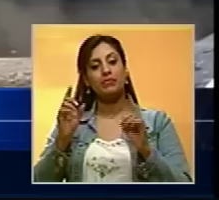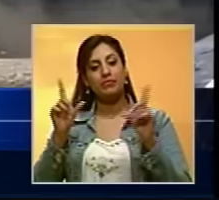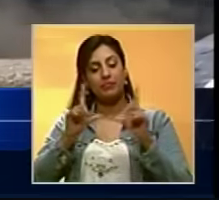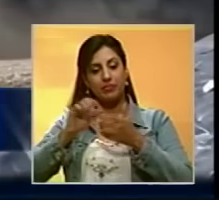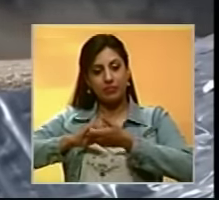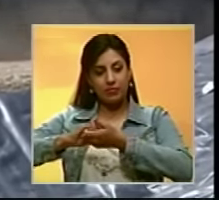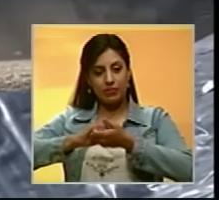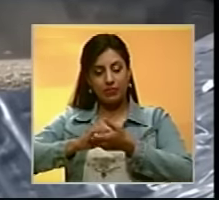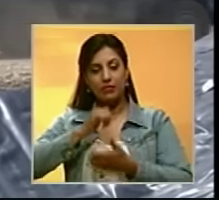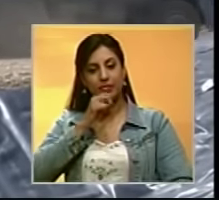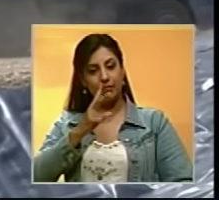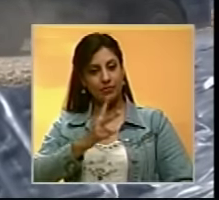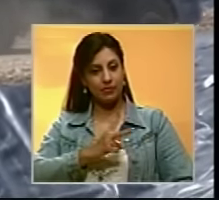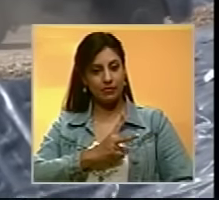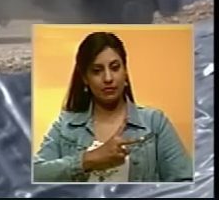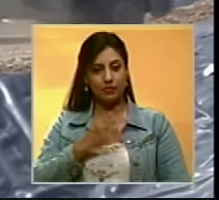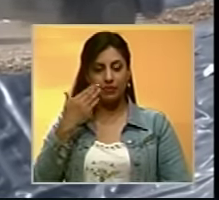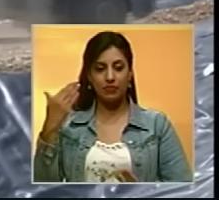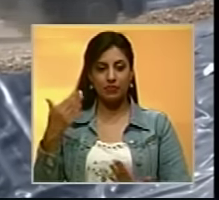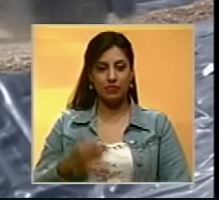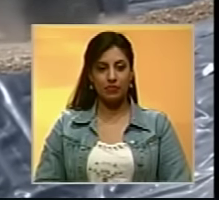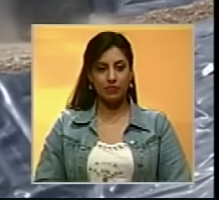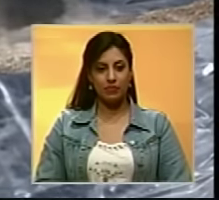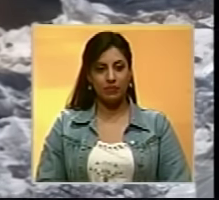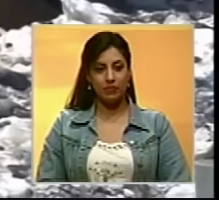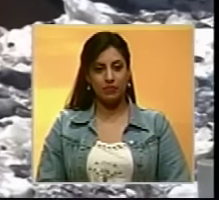rira briceño noticiero